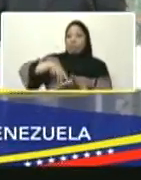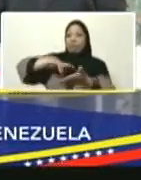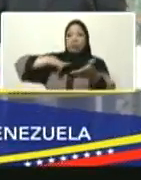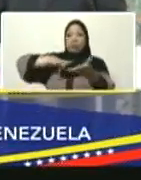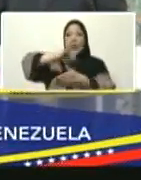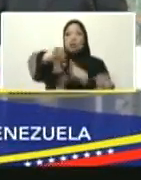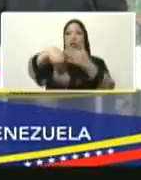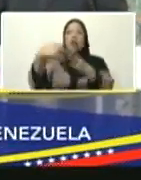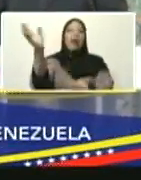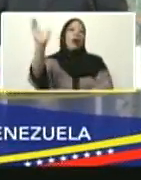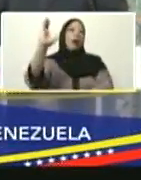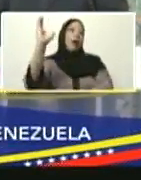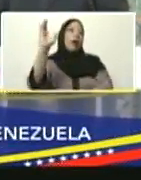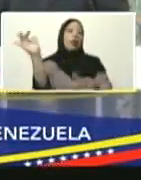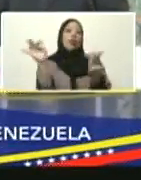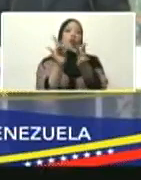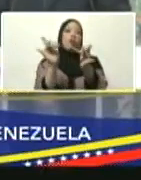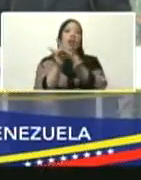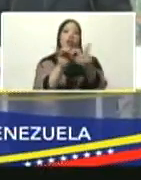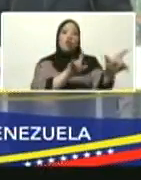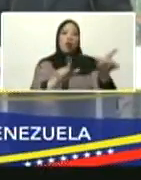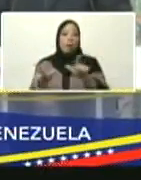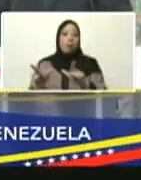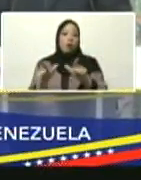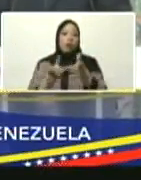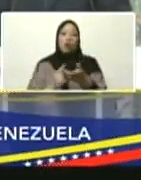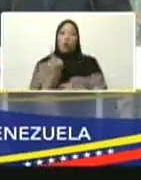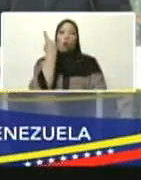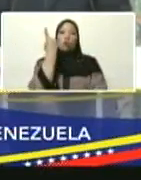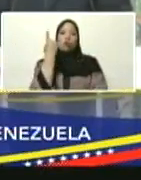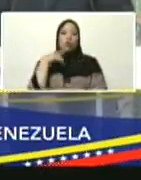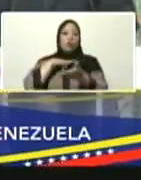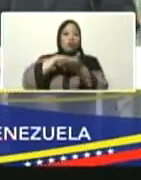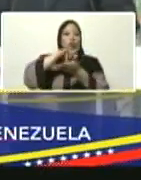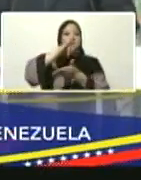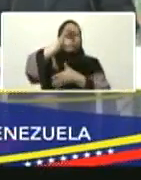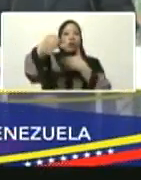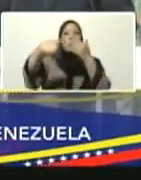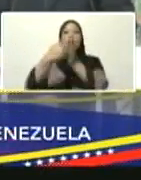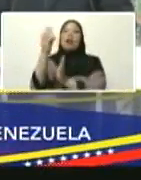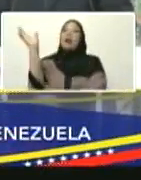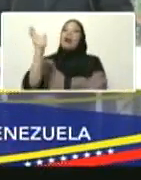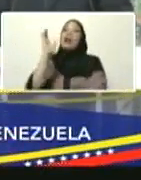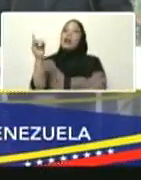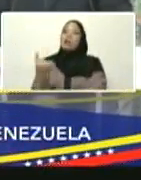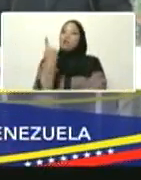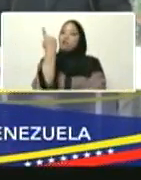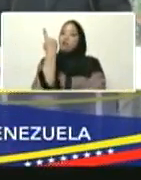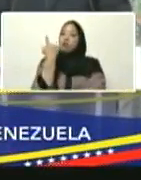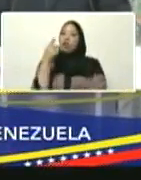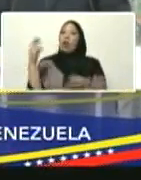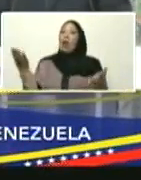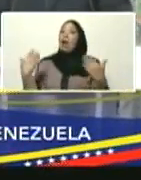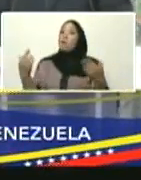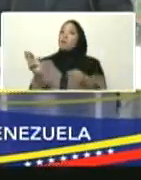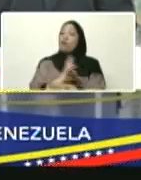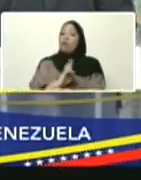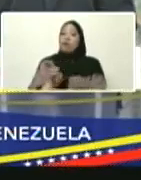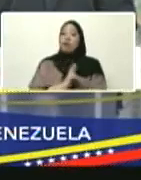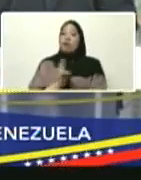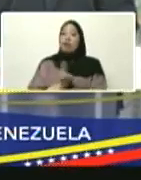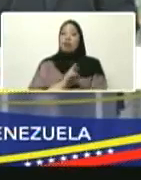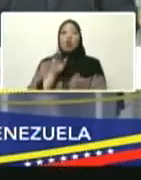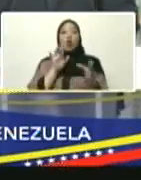a Caracas en un vuelo directo. Montarnos en un avión y venir de Caracas a Argelia en un vuelo directo. Muy pronto vamos a tener